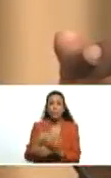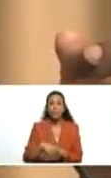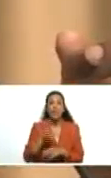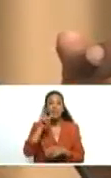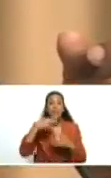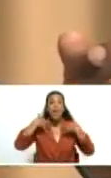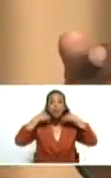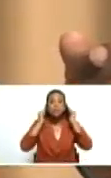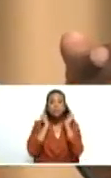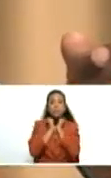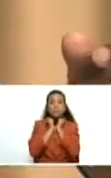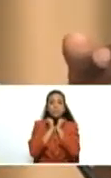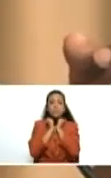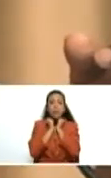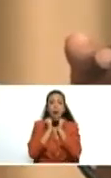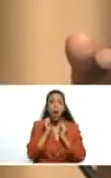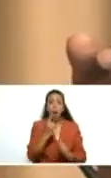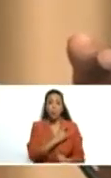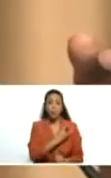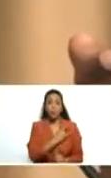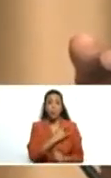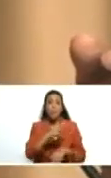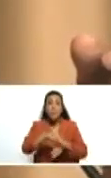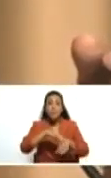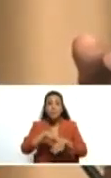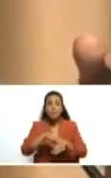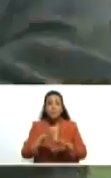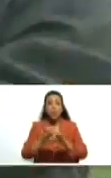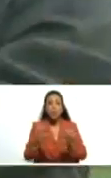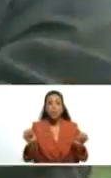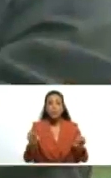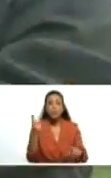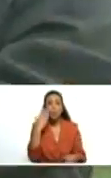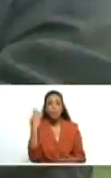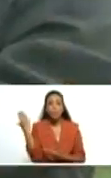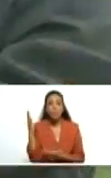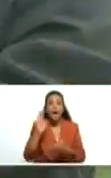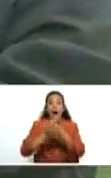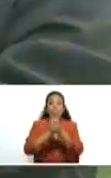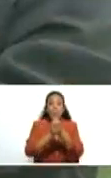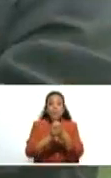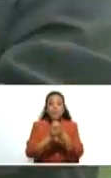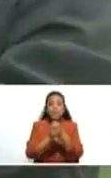profe Aristóbulis Turi, al compañero